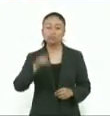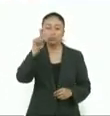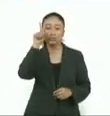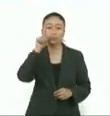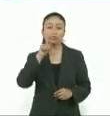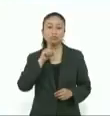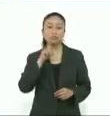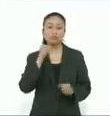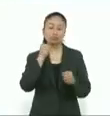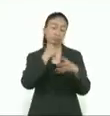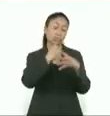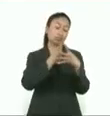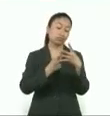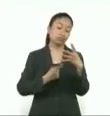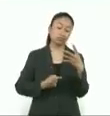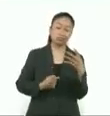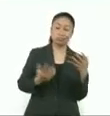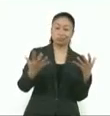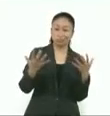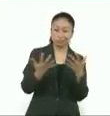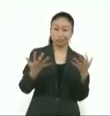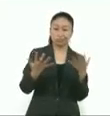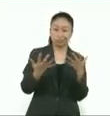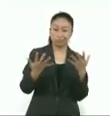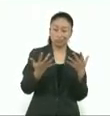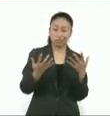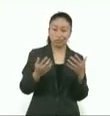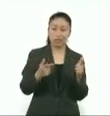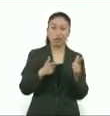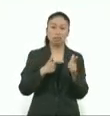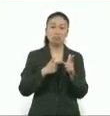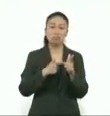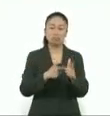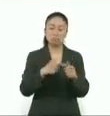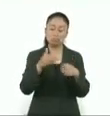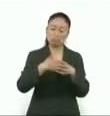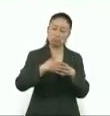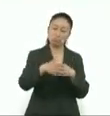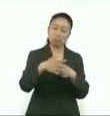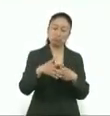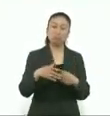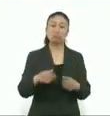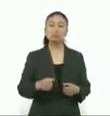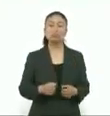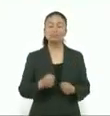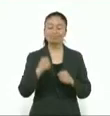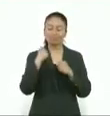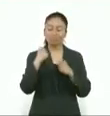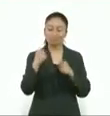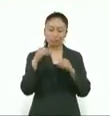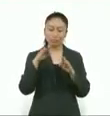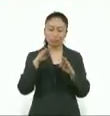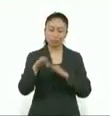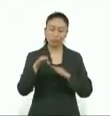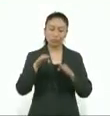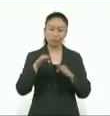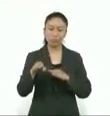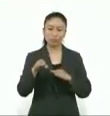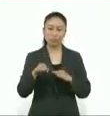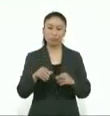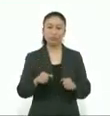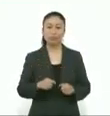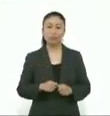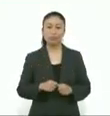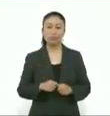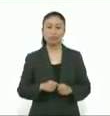tenemos mucho por hacer. Vamos a seguir construyendo, vamos a seguir trabajando,